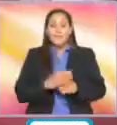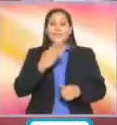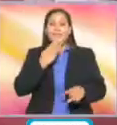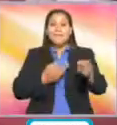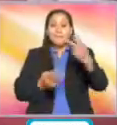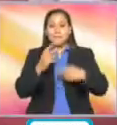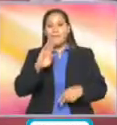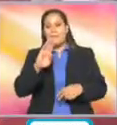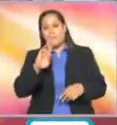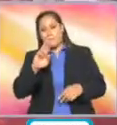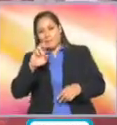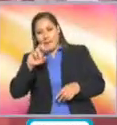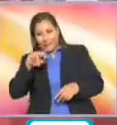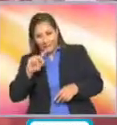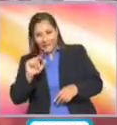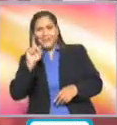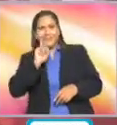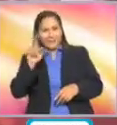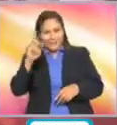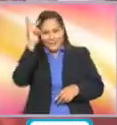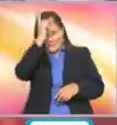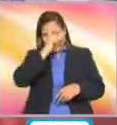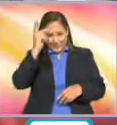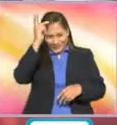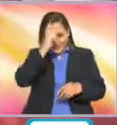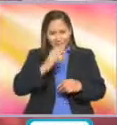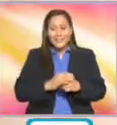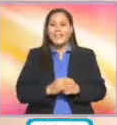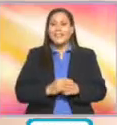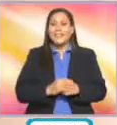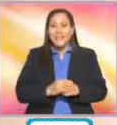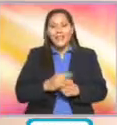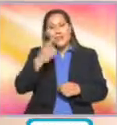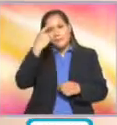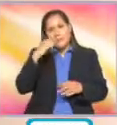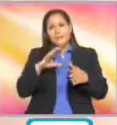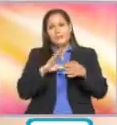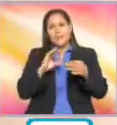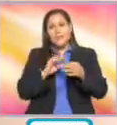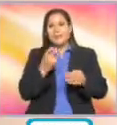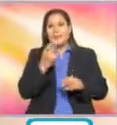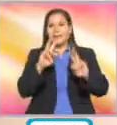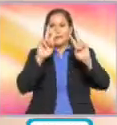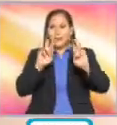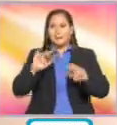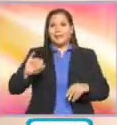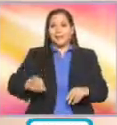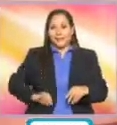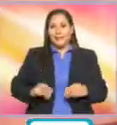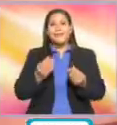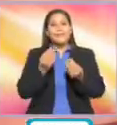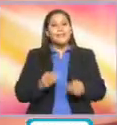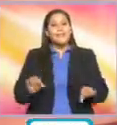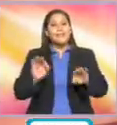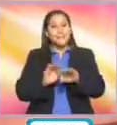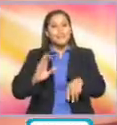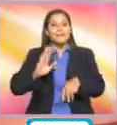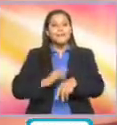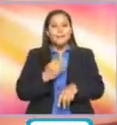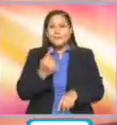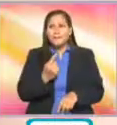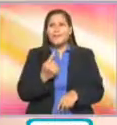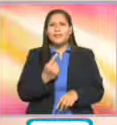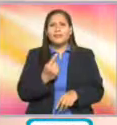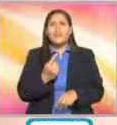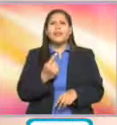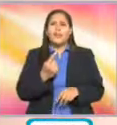bienvenida Brenda, nuestra psicóloga. Gracias. Bienvenida. Para hablar Gracias. justamente acerca de este tema tan interesante y tan importante, porque no